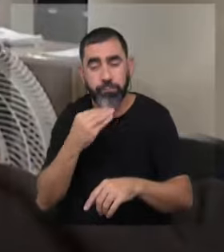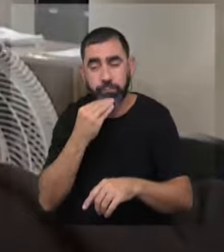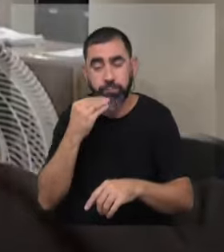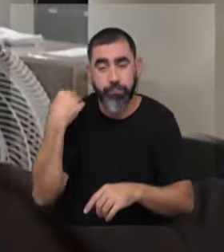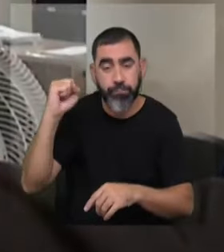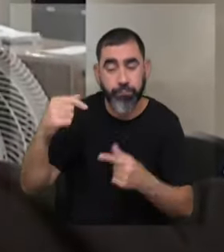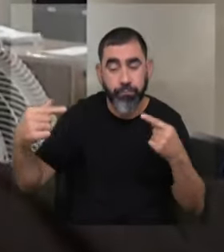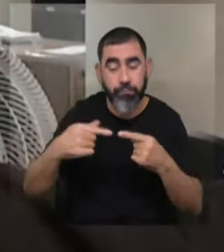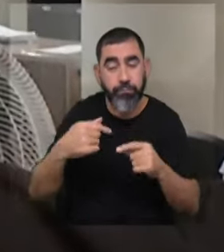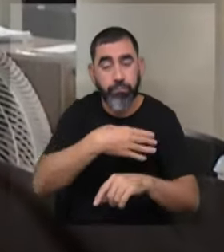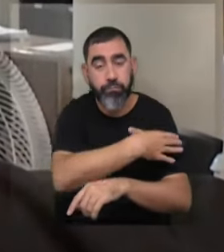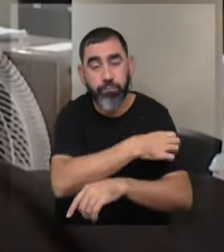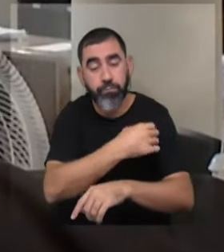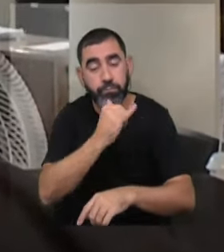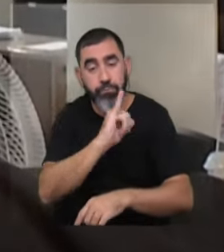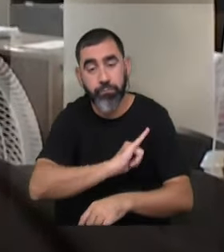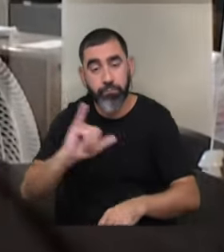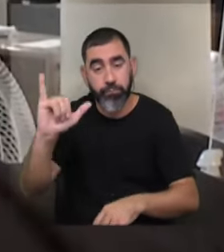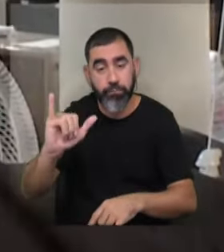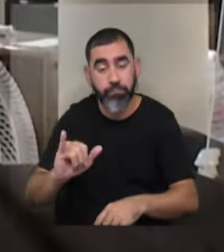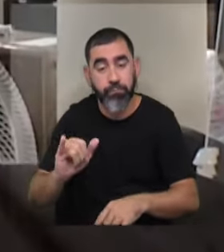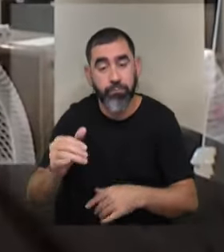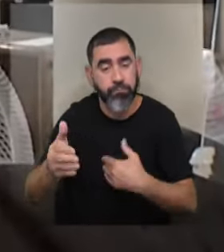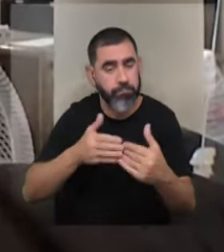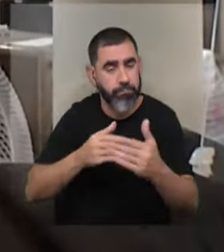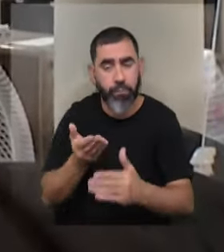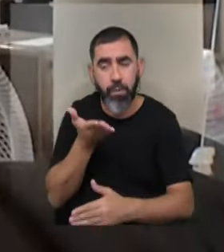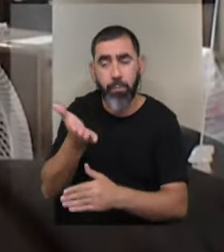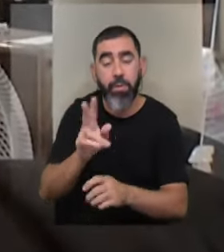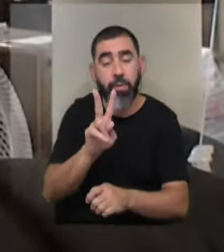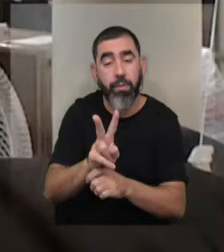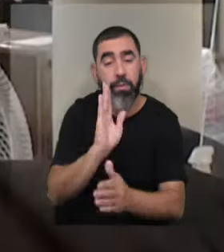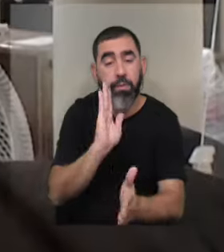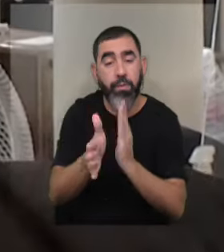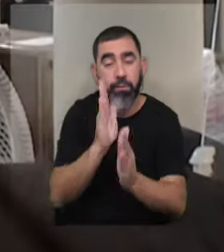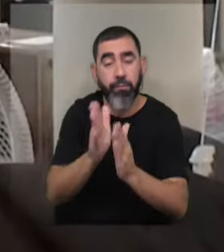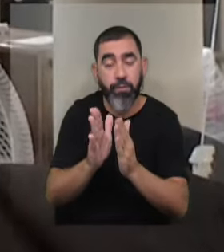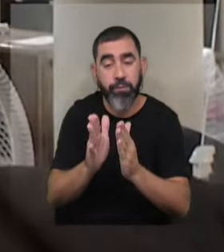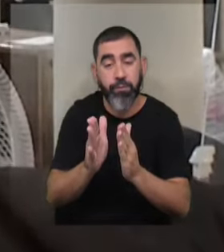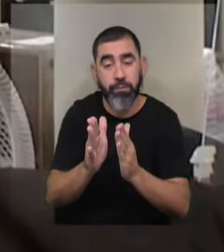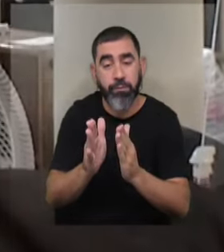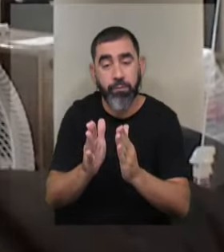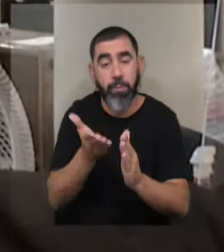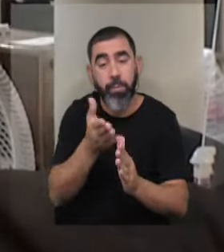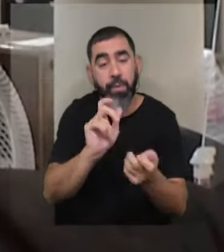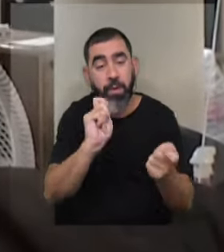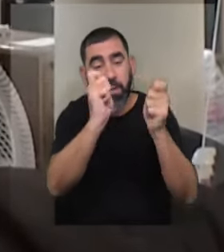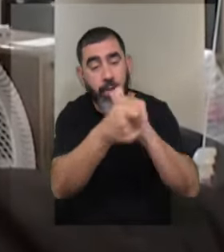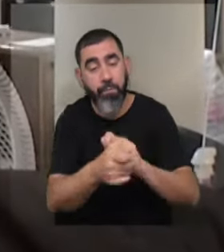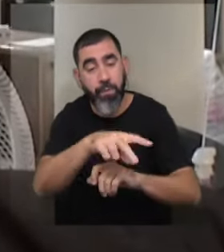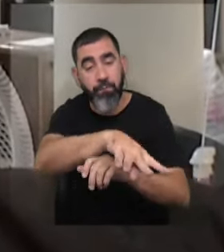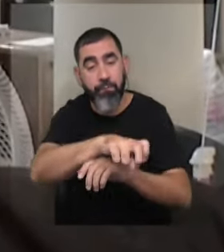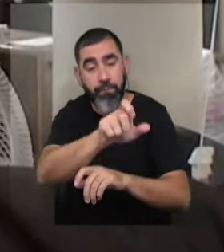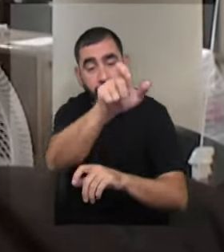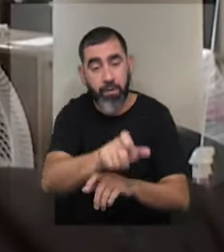de delito en la denuncia contra Yamandú Orsi, a pesar de lo solicitado por la defensa del precandidato Frente Amplista, que apuntó contra